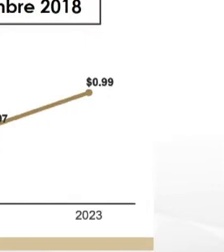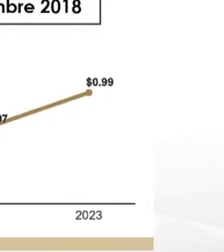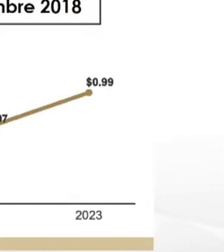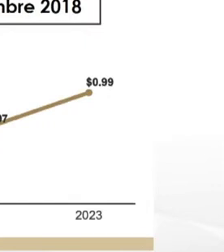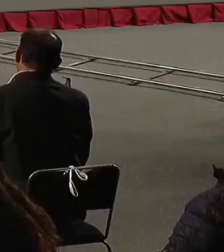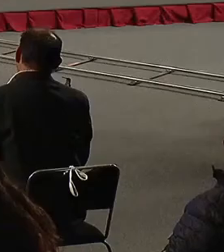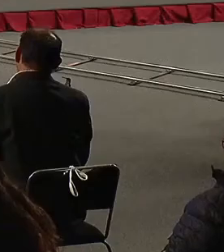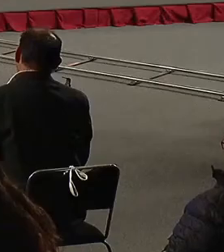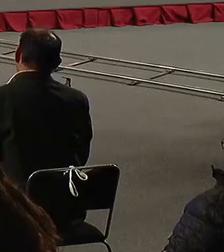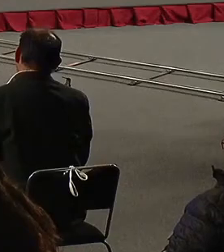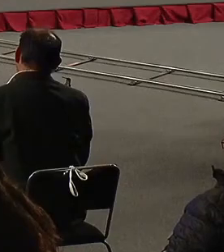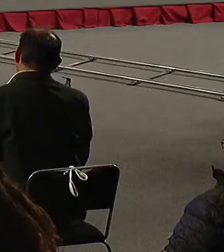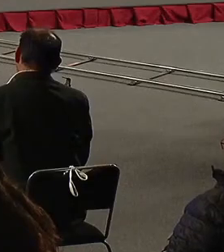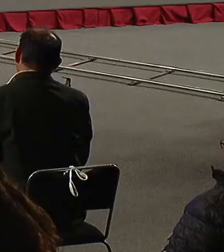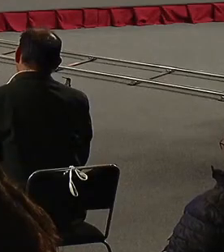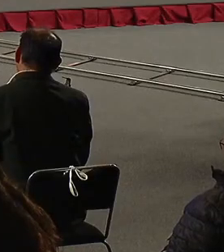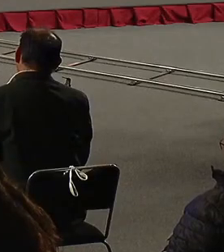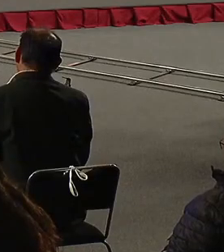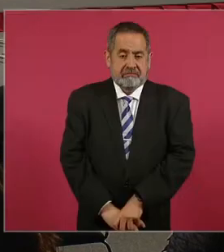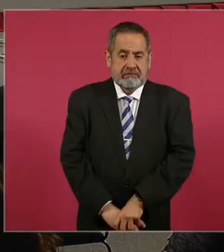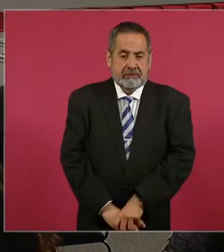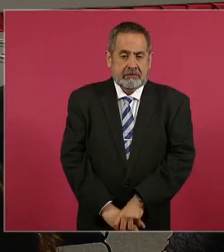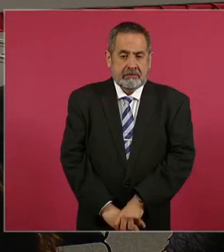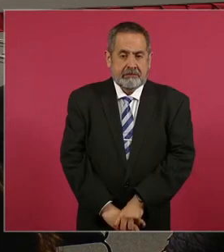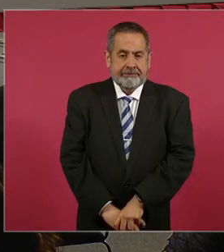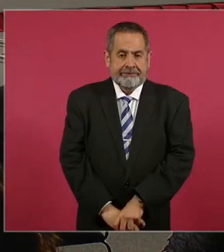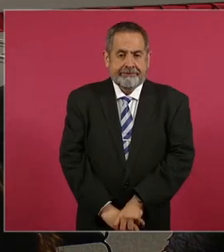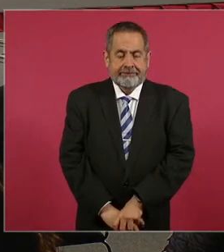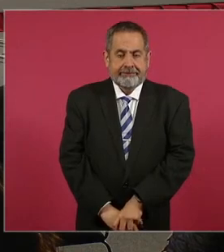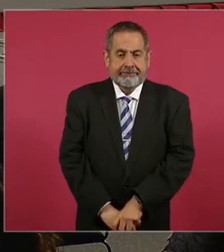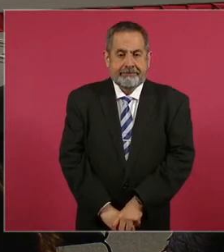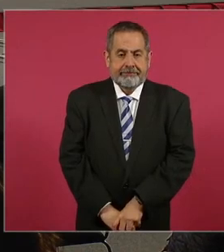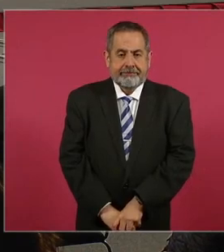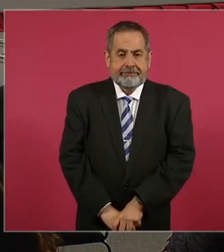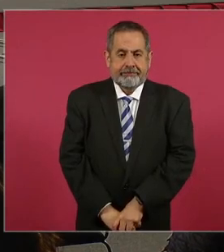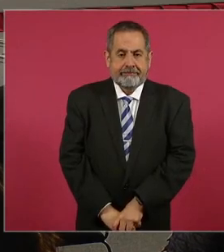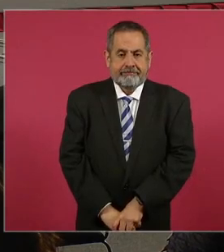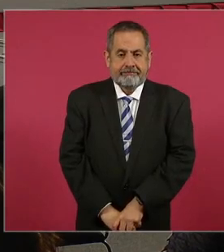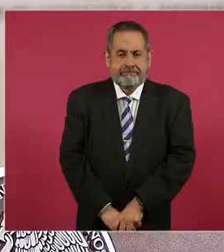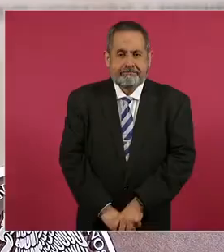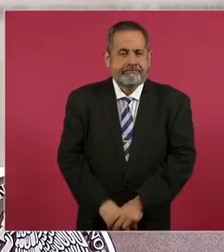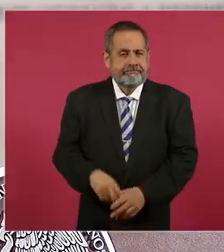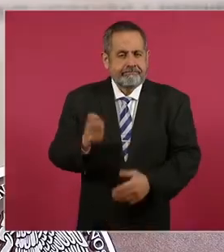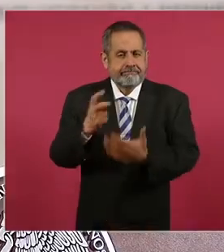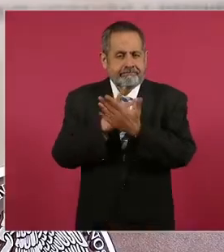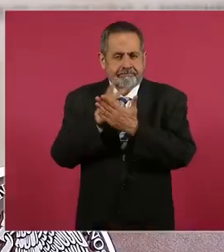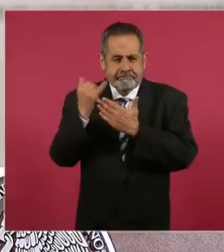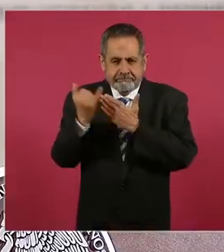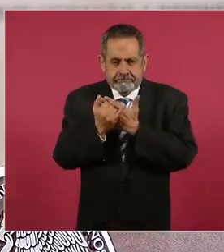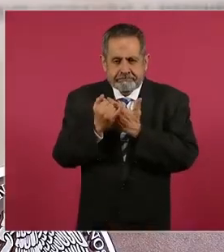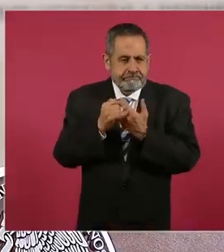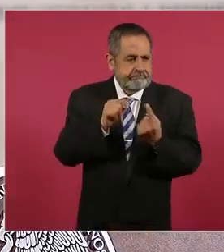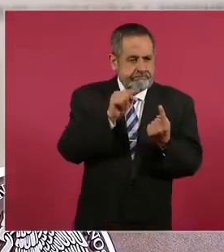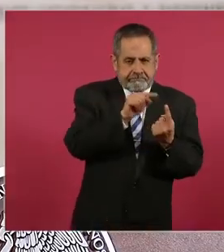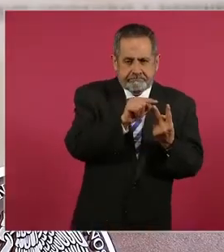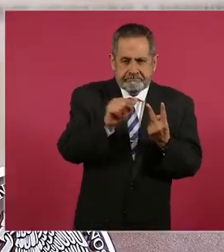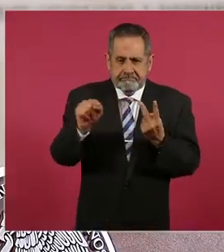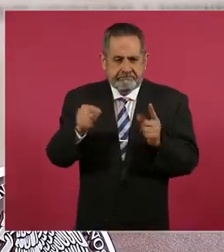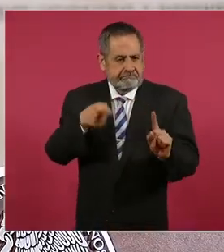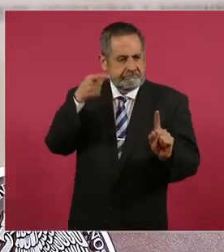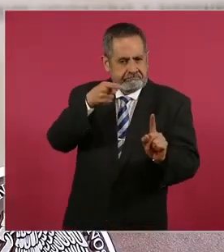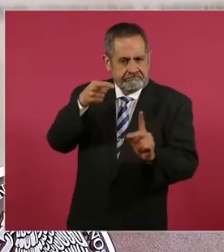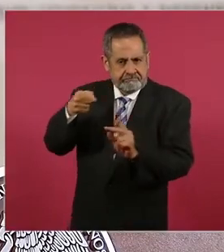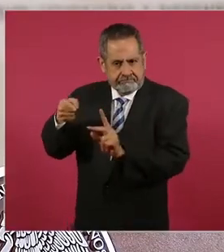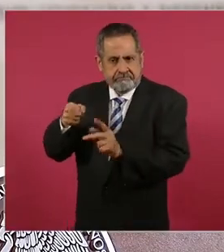calidad y peso como la CFE. Por esos proyectos estratégicos del